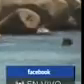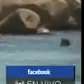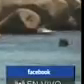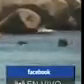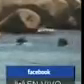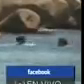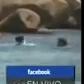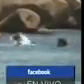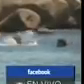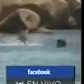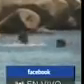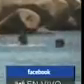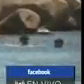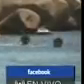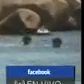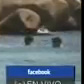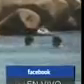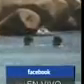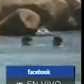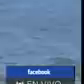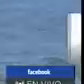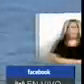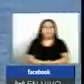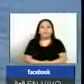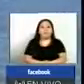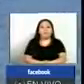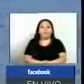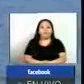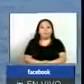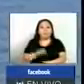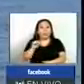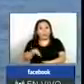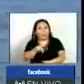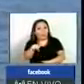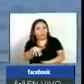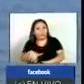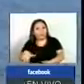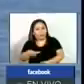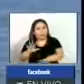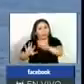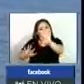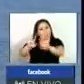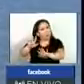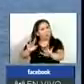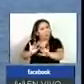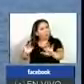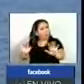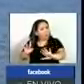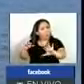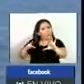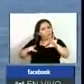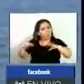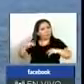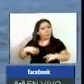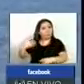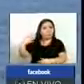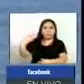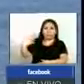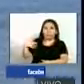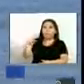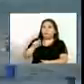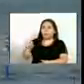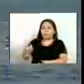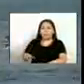positivos menos de 10 diarios en tanto las otras 14 provincias no han registrado contagiados desde hace varias